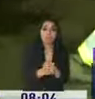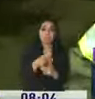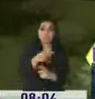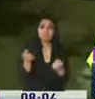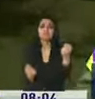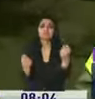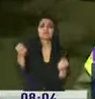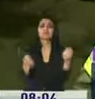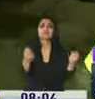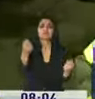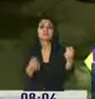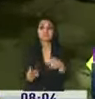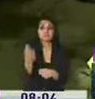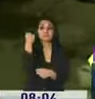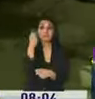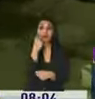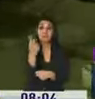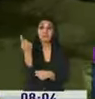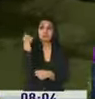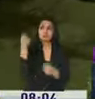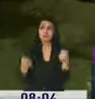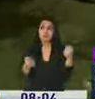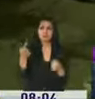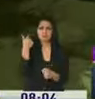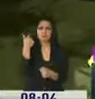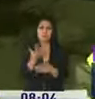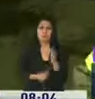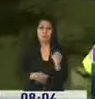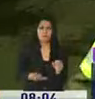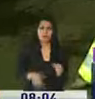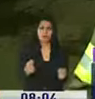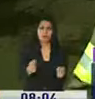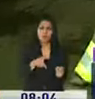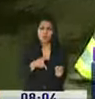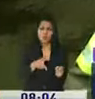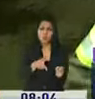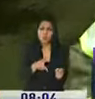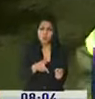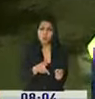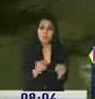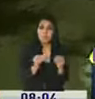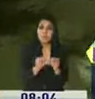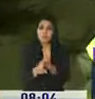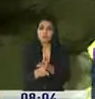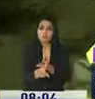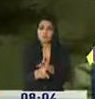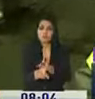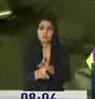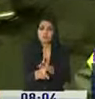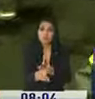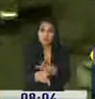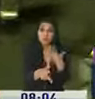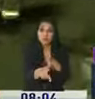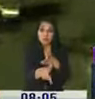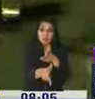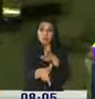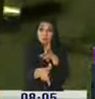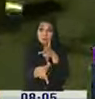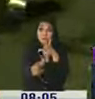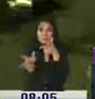el tráiler de atrás venía a una velocidad no prudente, acelera un poco para evitar que el impacto sea tan fuerte. Una vez que ya